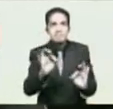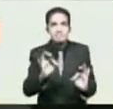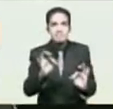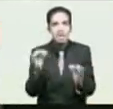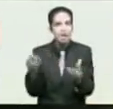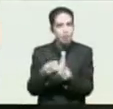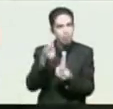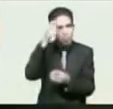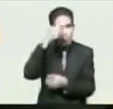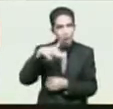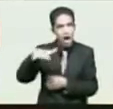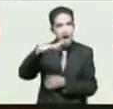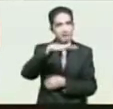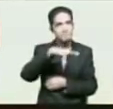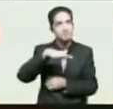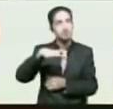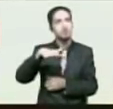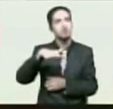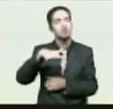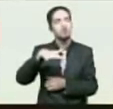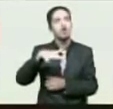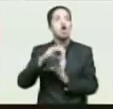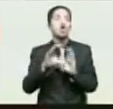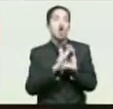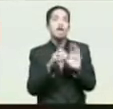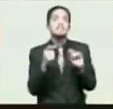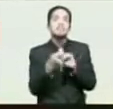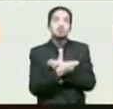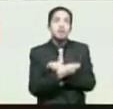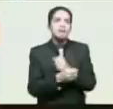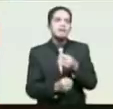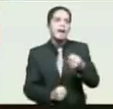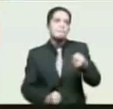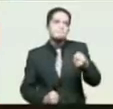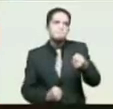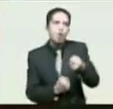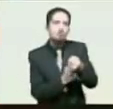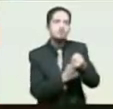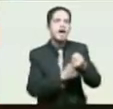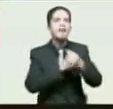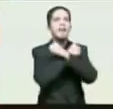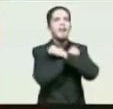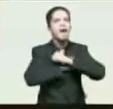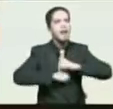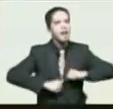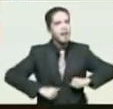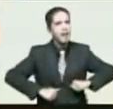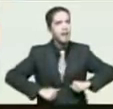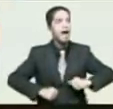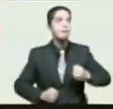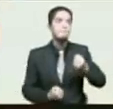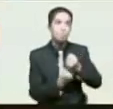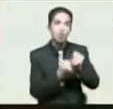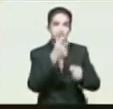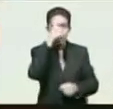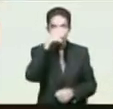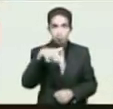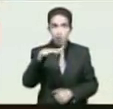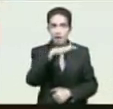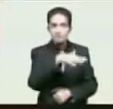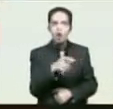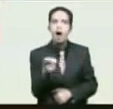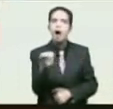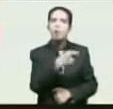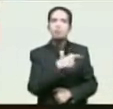sus constituyentes, la Asamblea Nacional Constituyente, apoyar a la Fuerza Armada, apoyar a nuestro pueblo, para buscar a